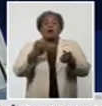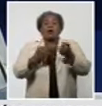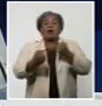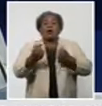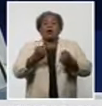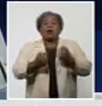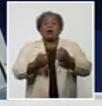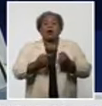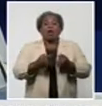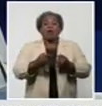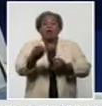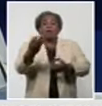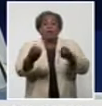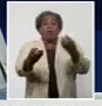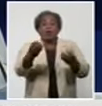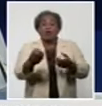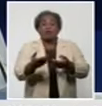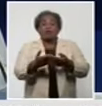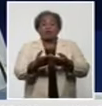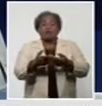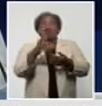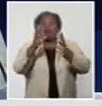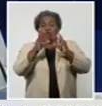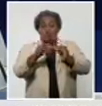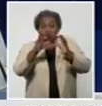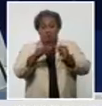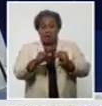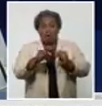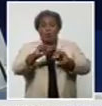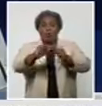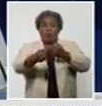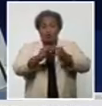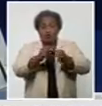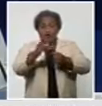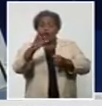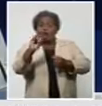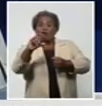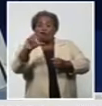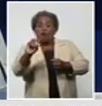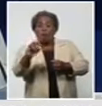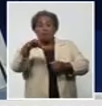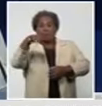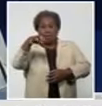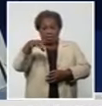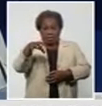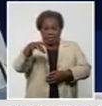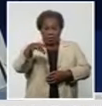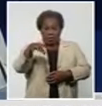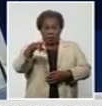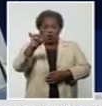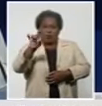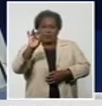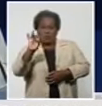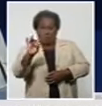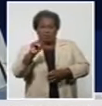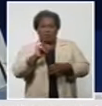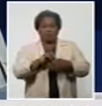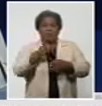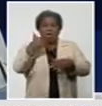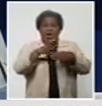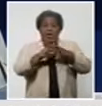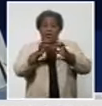algunos focos, pues también como resultado de los controles de focos. Pinar del Río procesó 97,